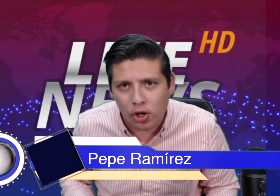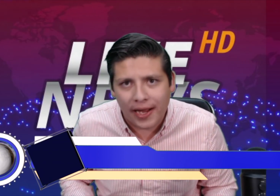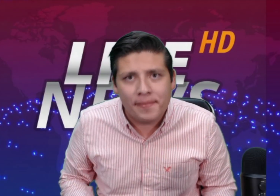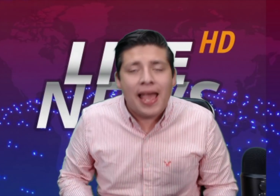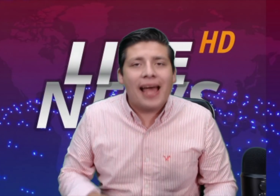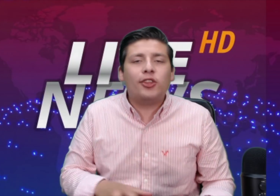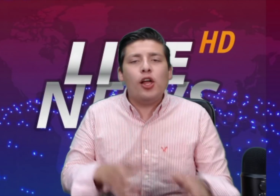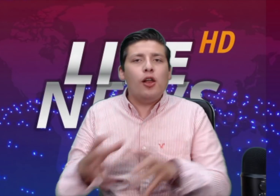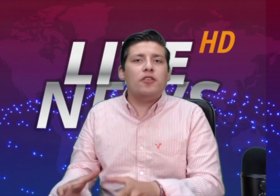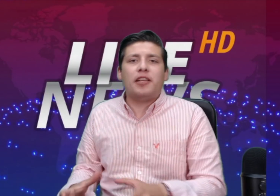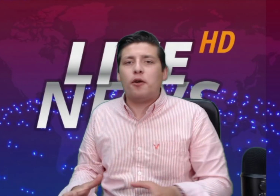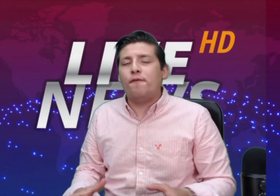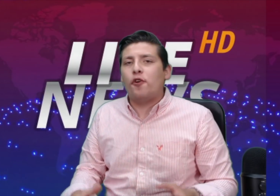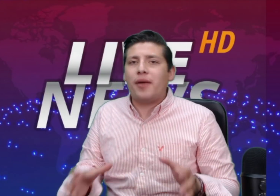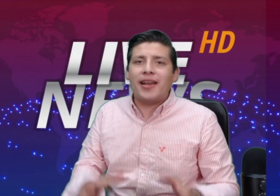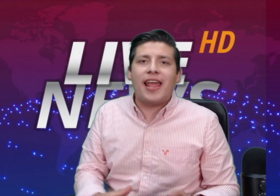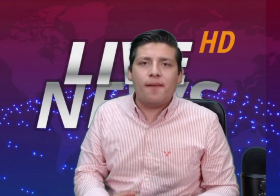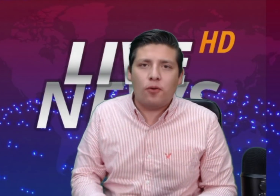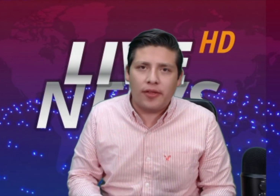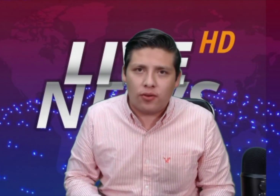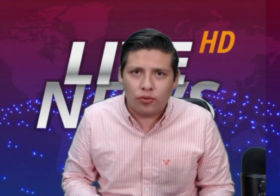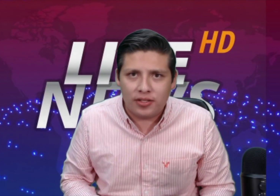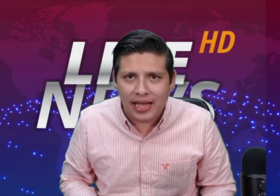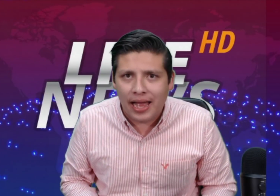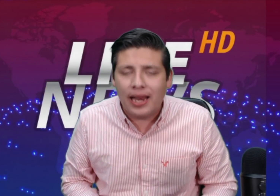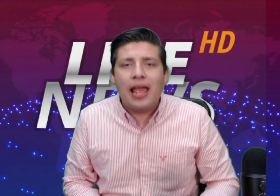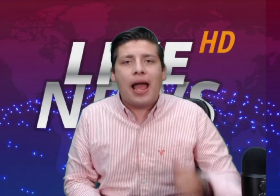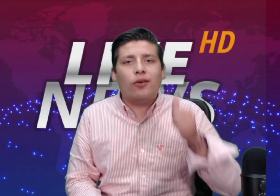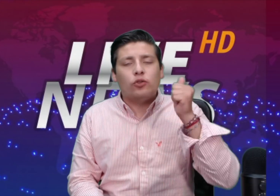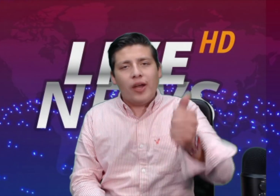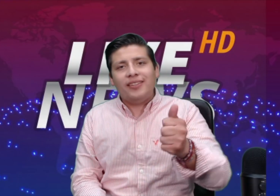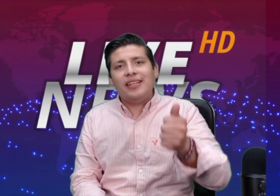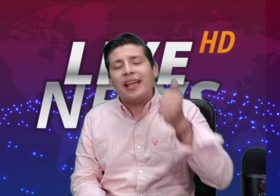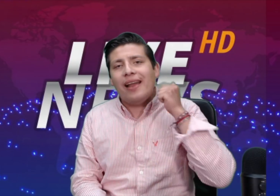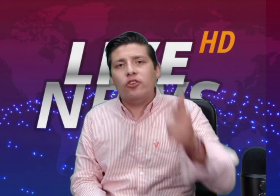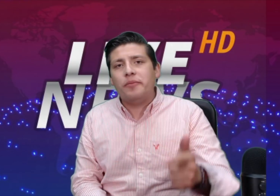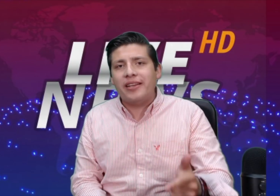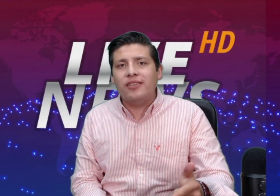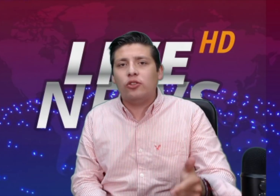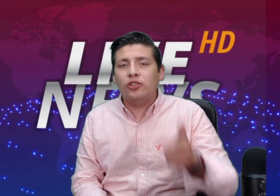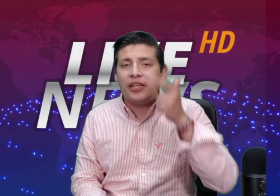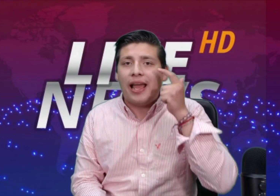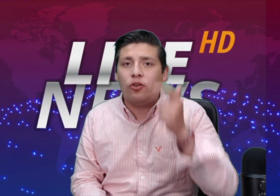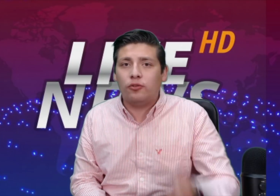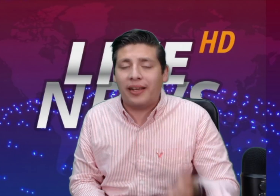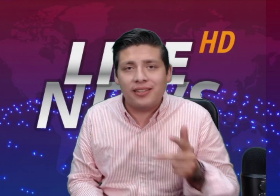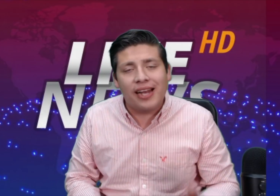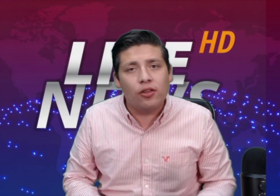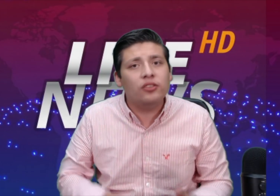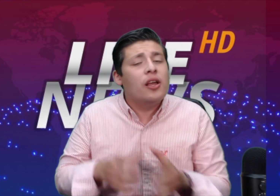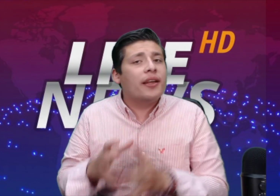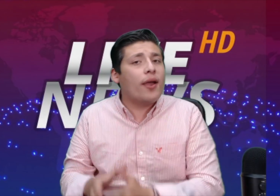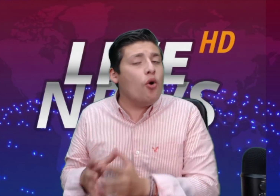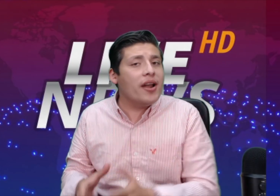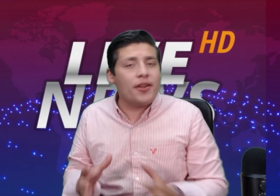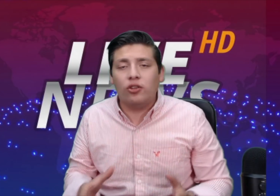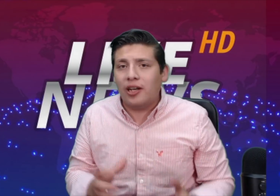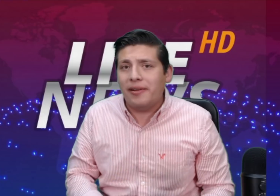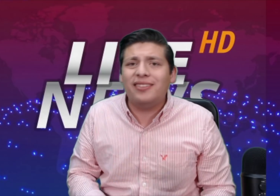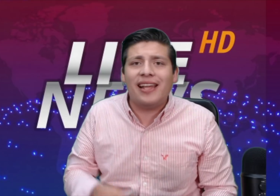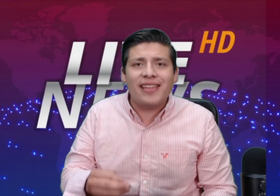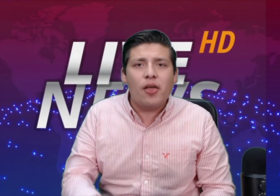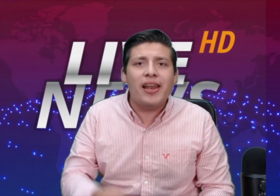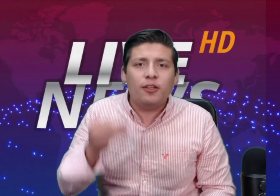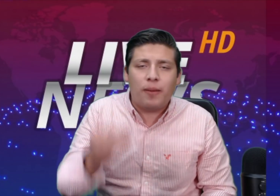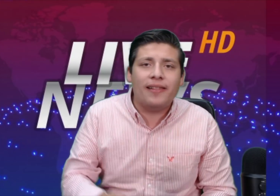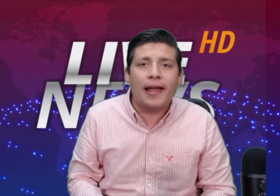por la boca a todos los que conforman el Poder Judicial, a los jueces, a los ministros y a los magistrados que una y otra